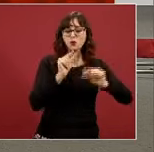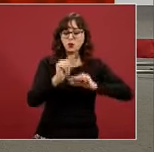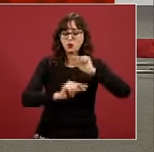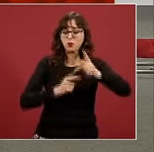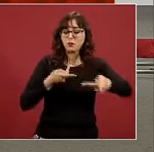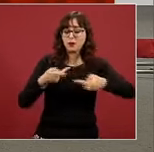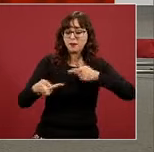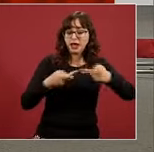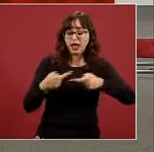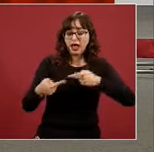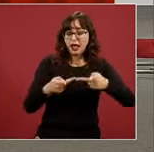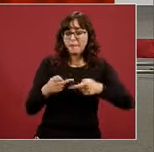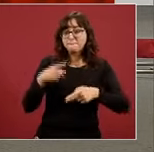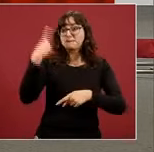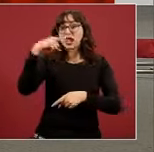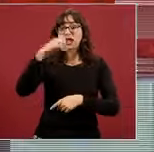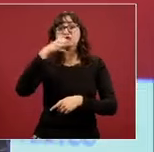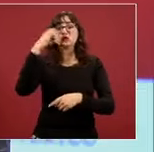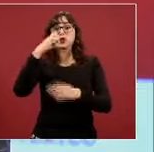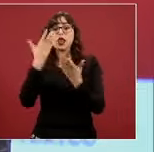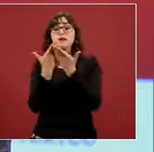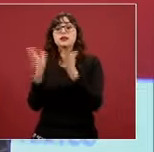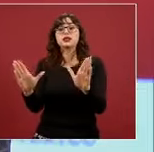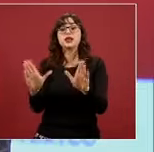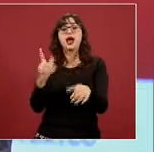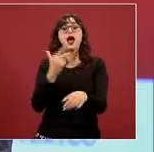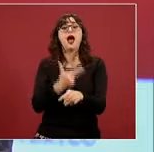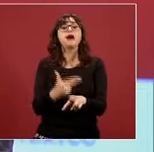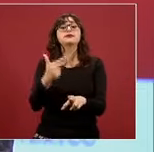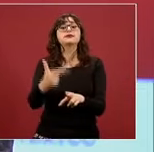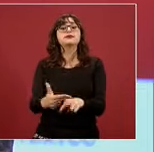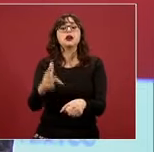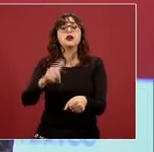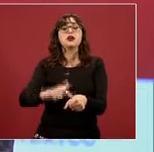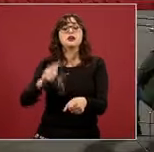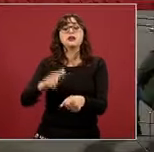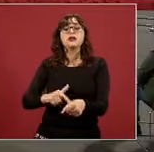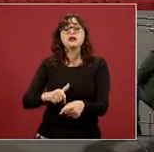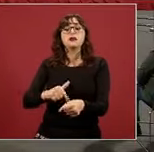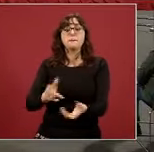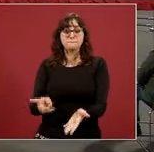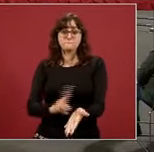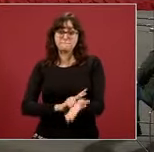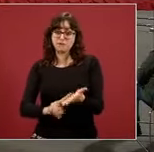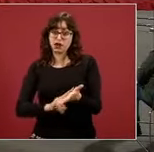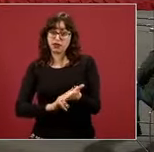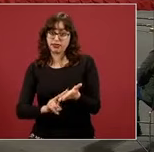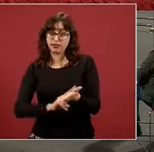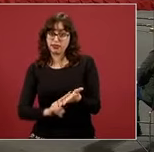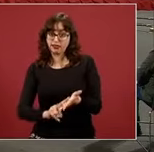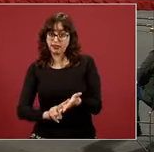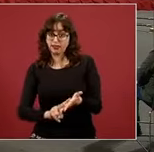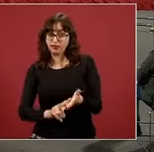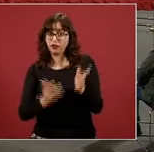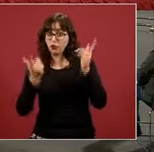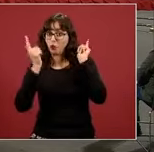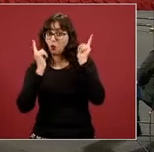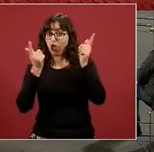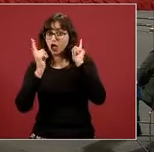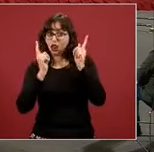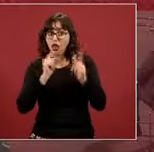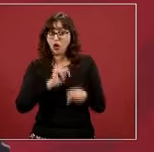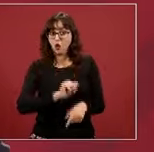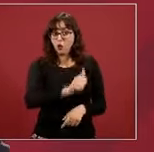semáforos verdes. Eso es lo deseable y esperamos que ninguna autoridad sanitaria estatal tome una decisión contraria a esto,